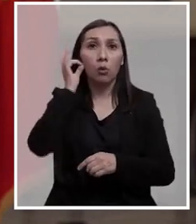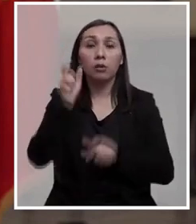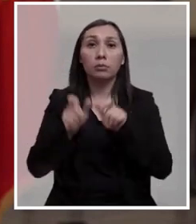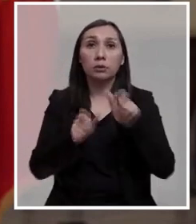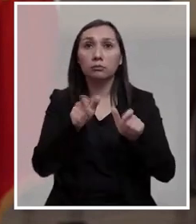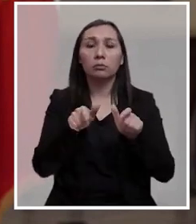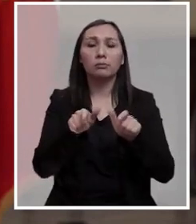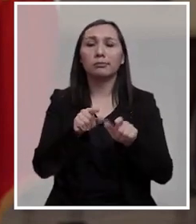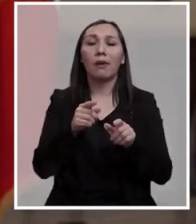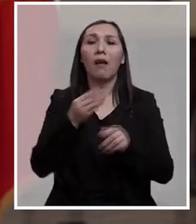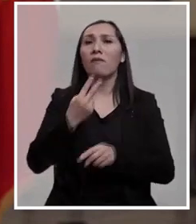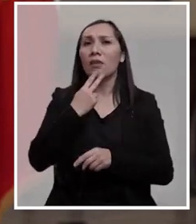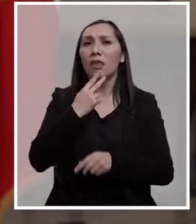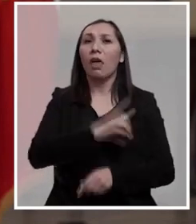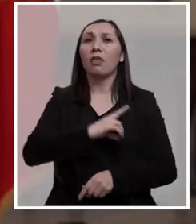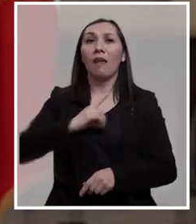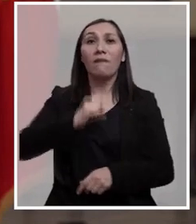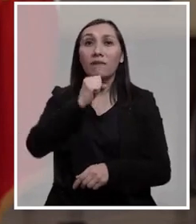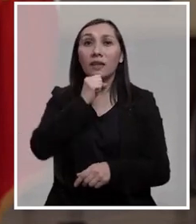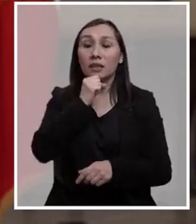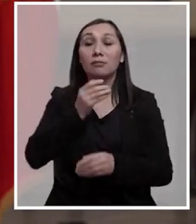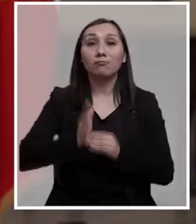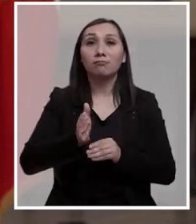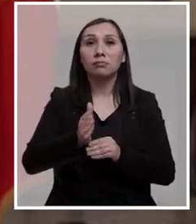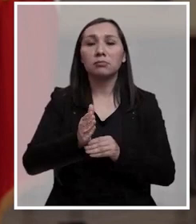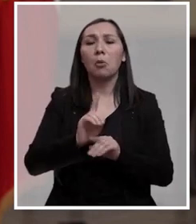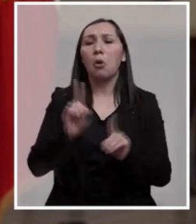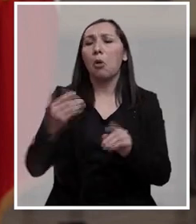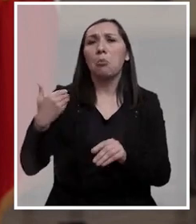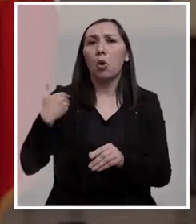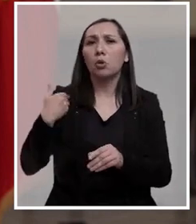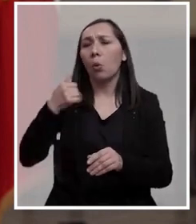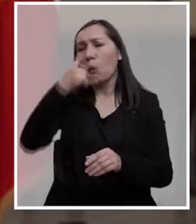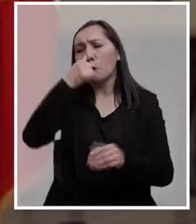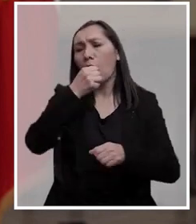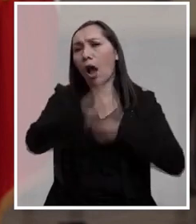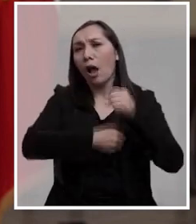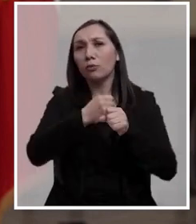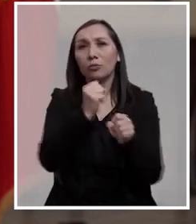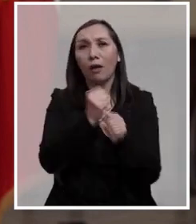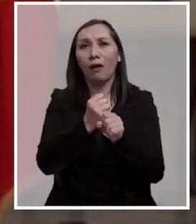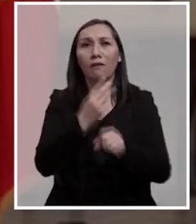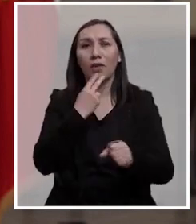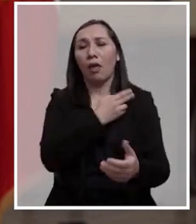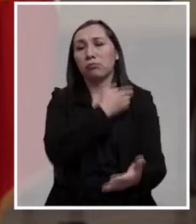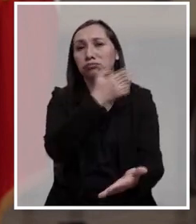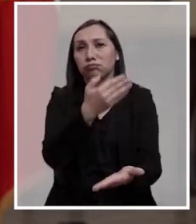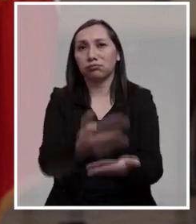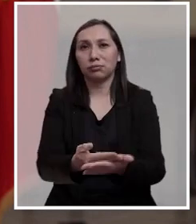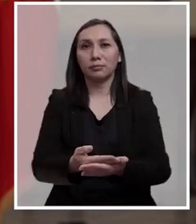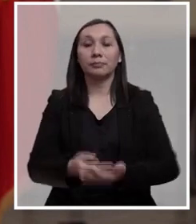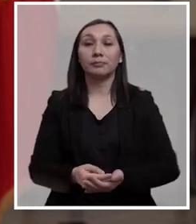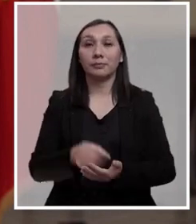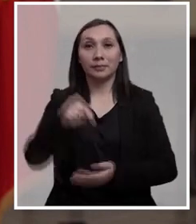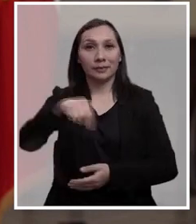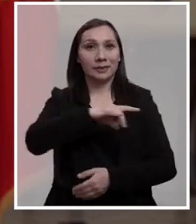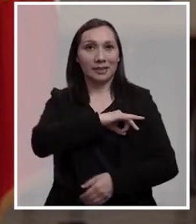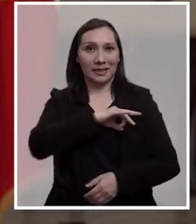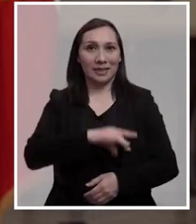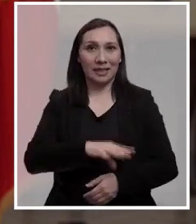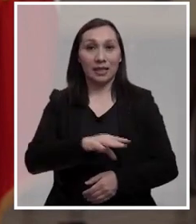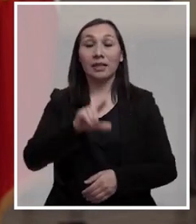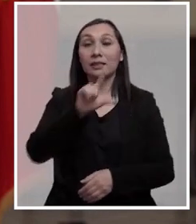sostengan una vida digna en su vejez sin importar cuánto trabajaron durante su vida en Chile